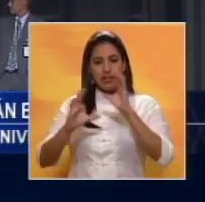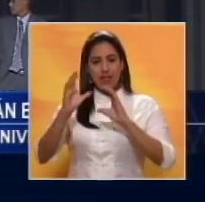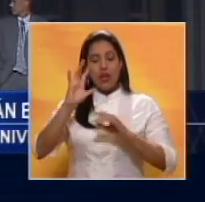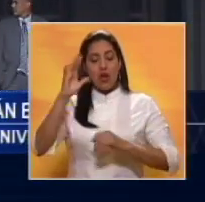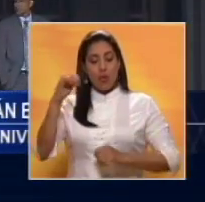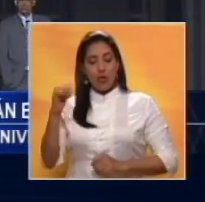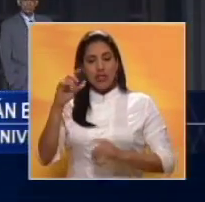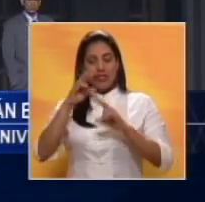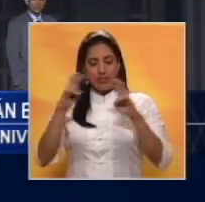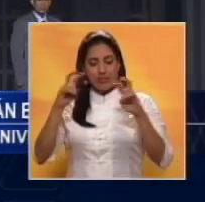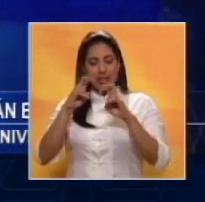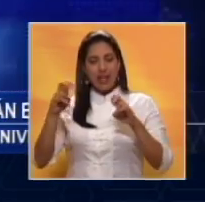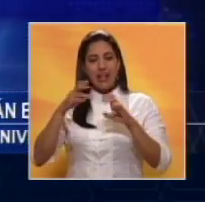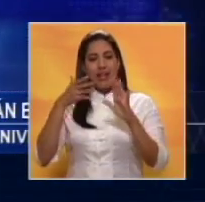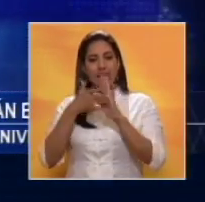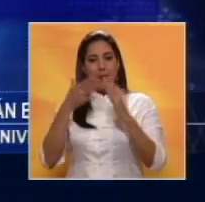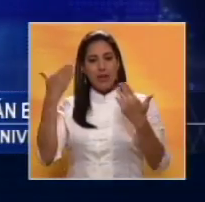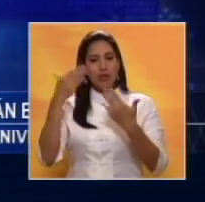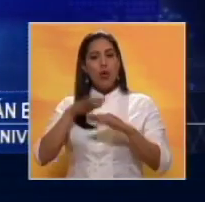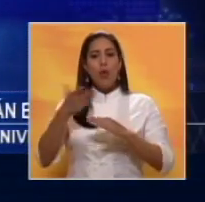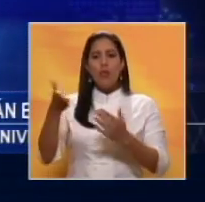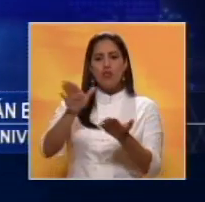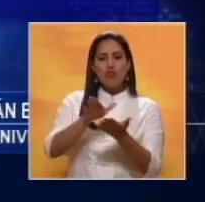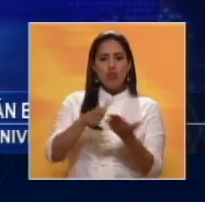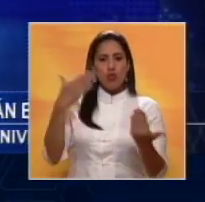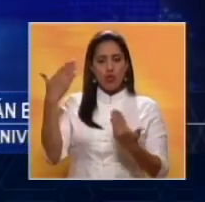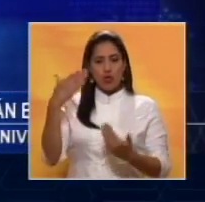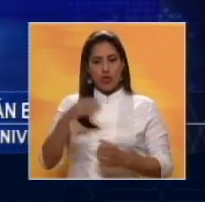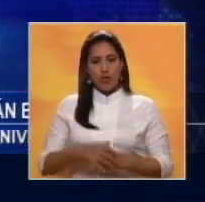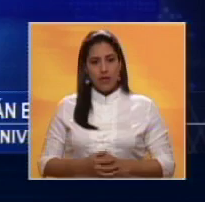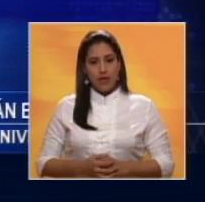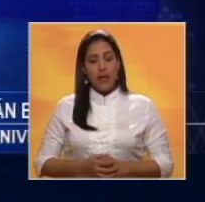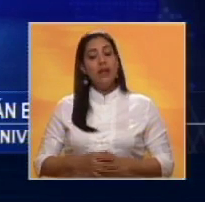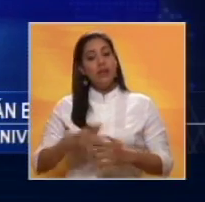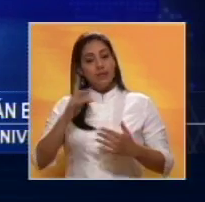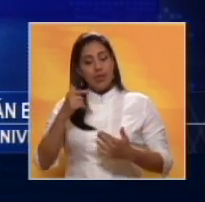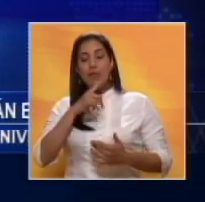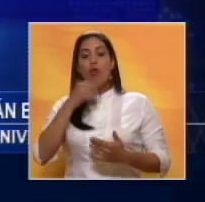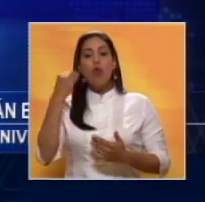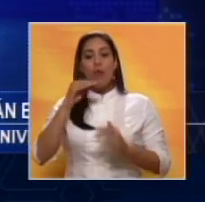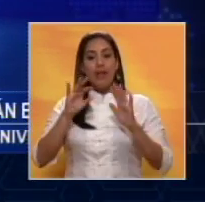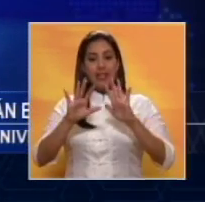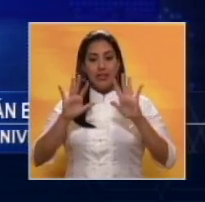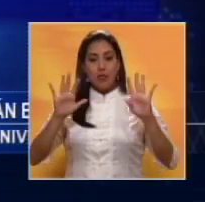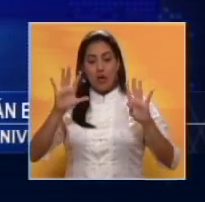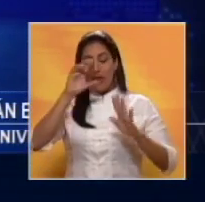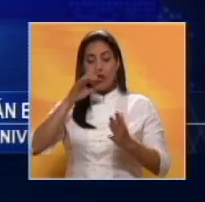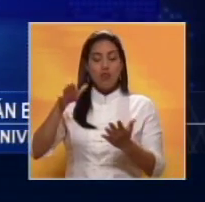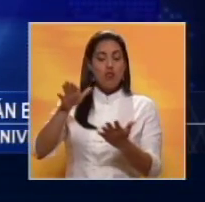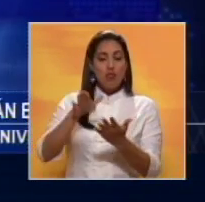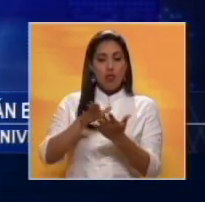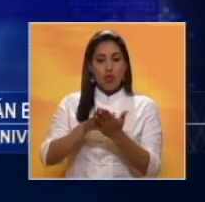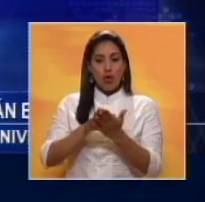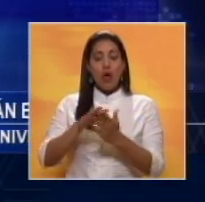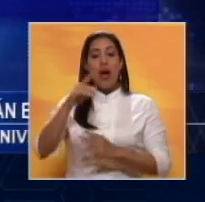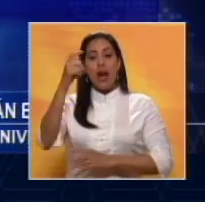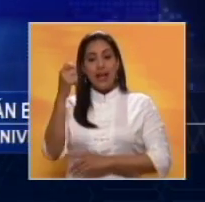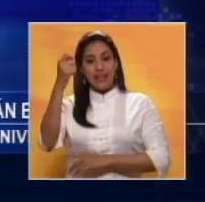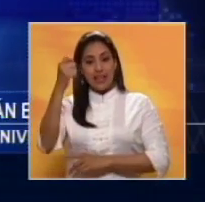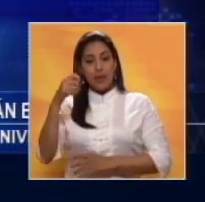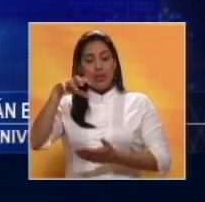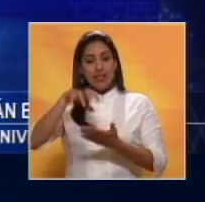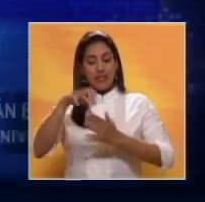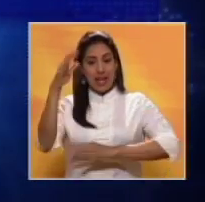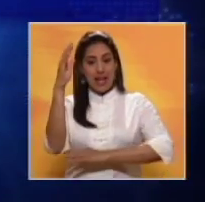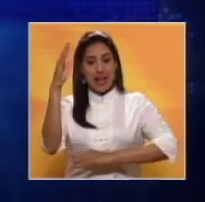equipo forense está realizando las averiguaciones del hecho irregular en el que el joven de 19 años perdió la vida. El diputado por el